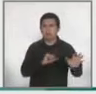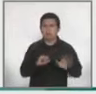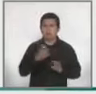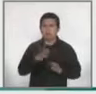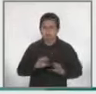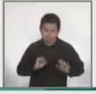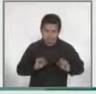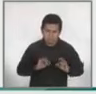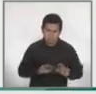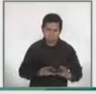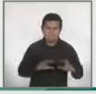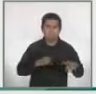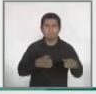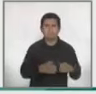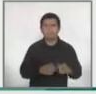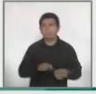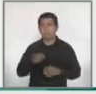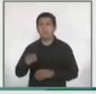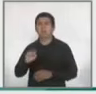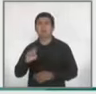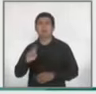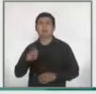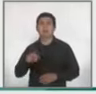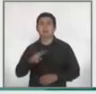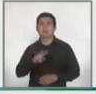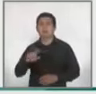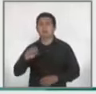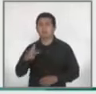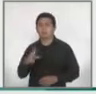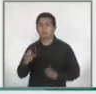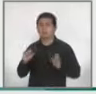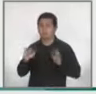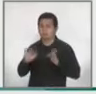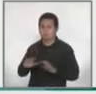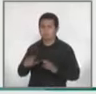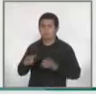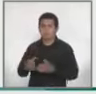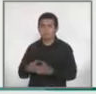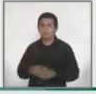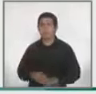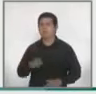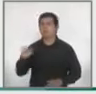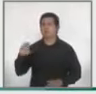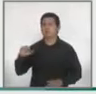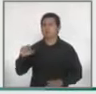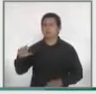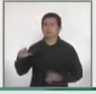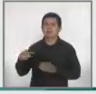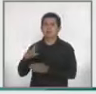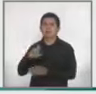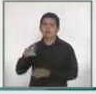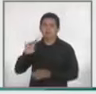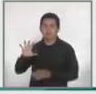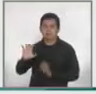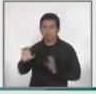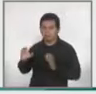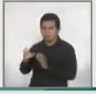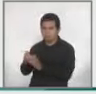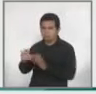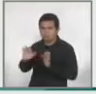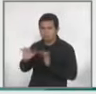610 casos, Sedena 228 casos, CEMAR 135